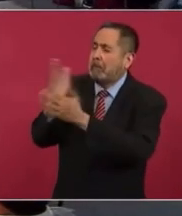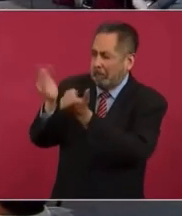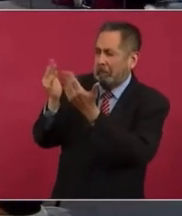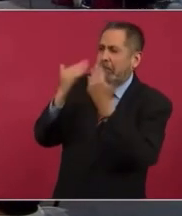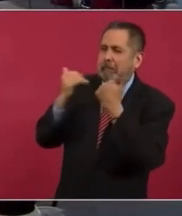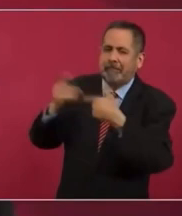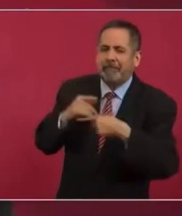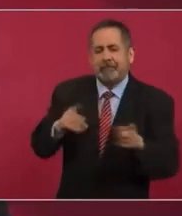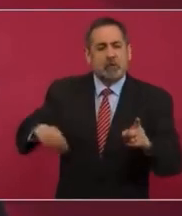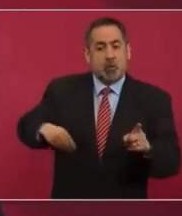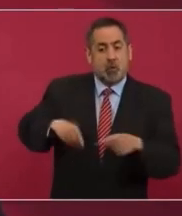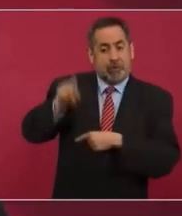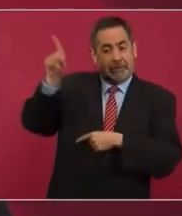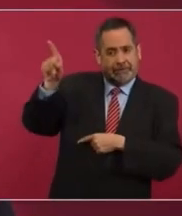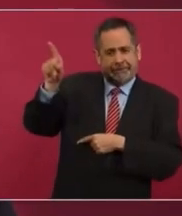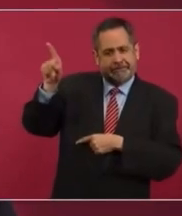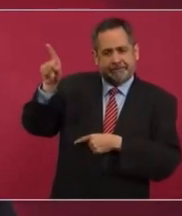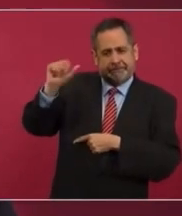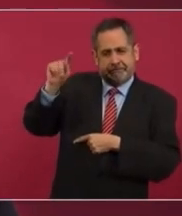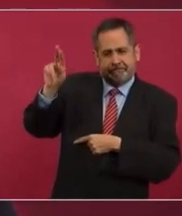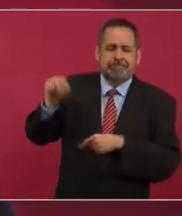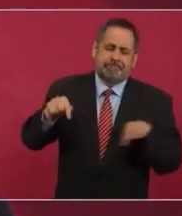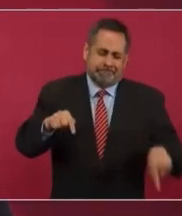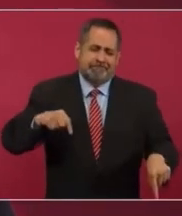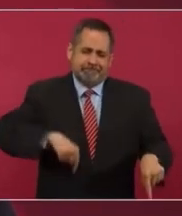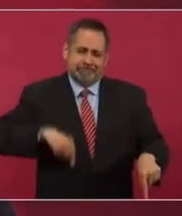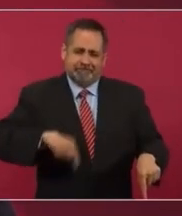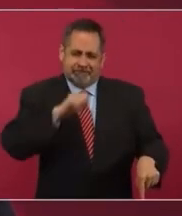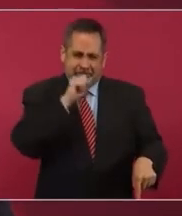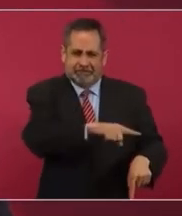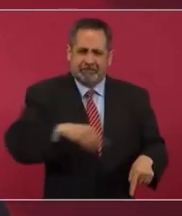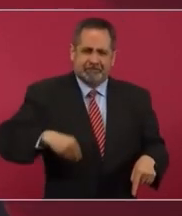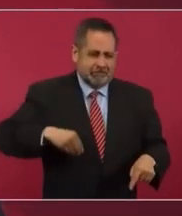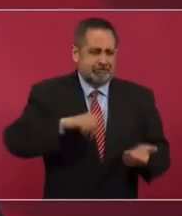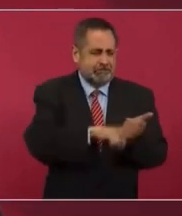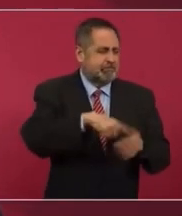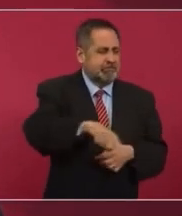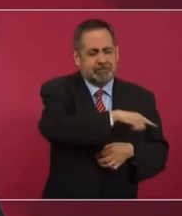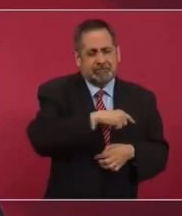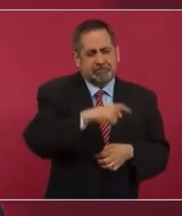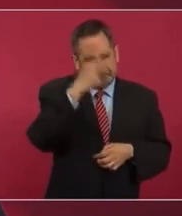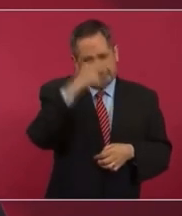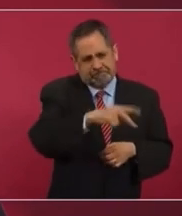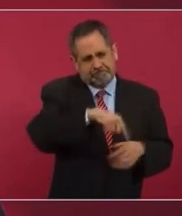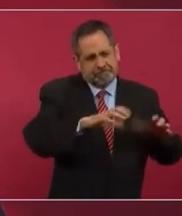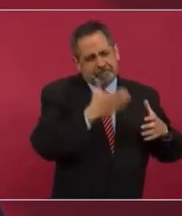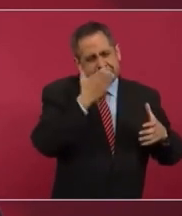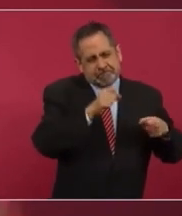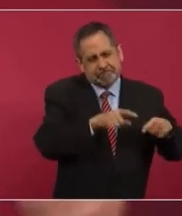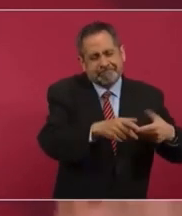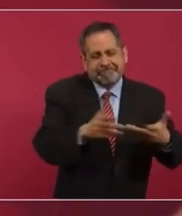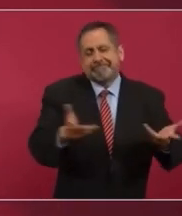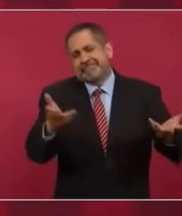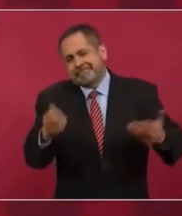Maximiliano. No es culpa nada más de Austria, es culpa también del conservadurismo de México.